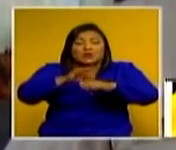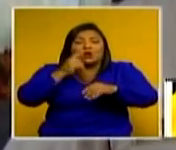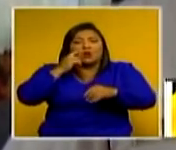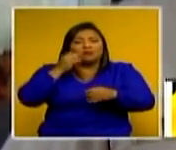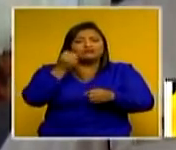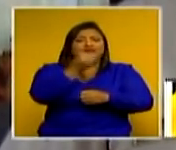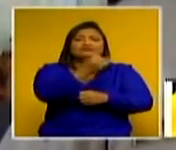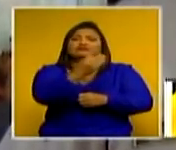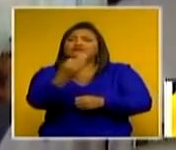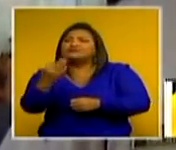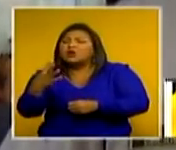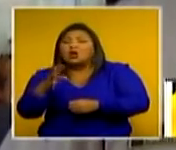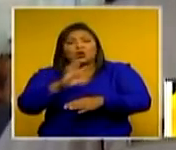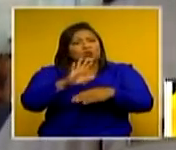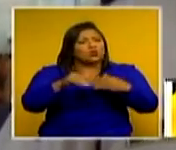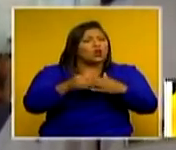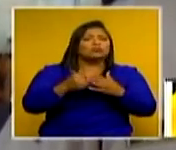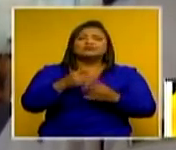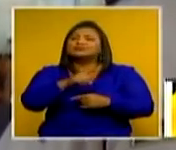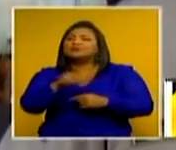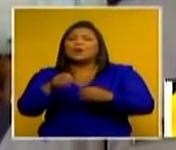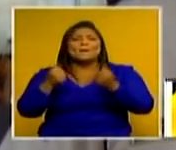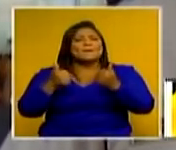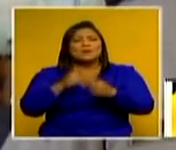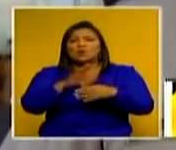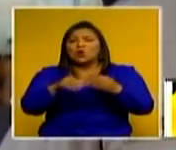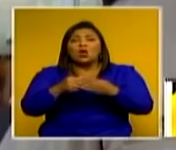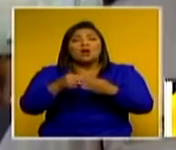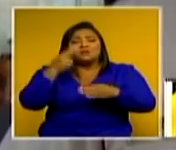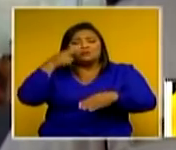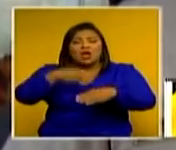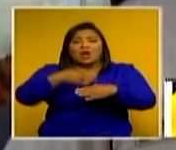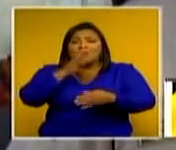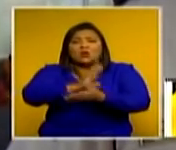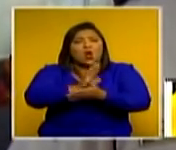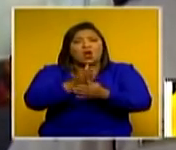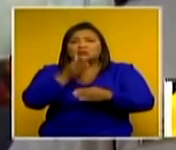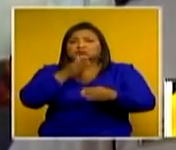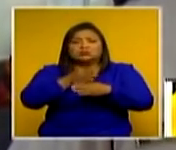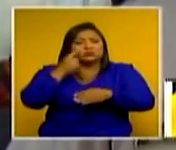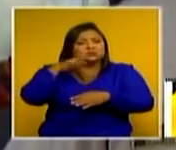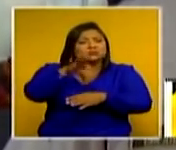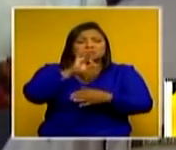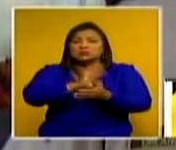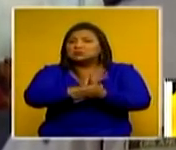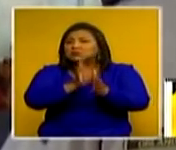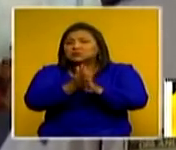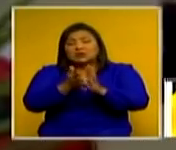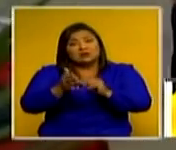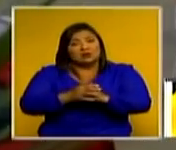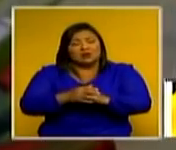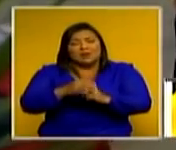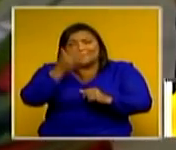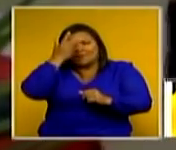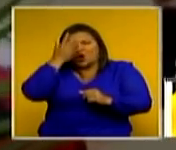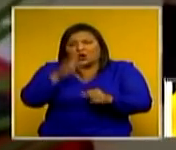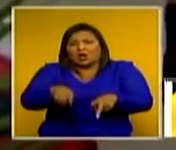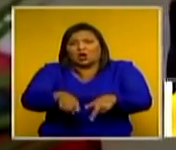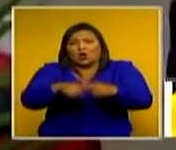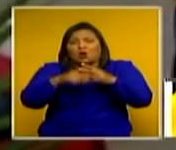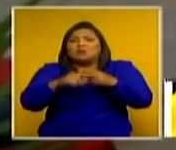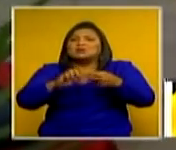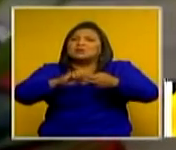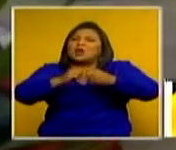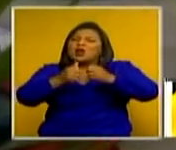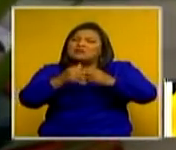conteo no existen novedades no se ha encontrado ningún tipo de arma de fuego ni arma cortopunzante los motivos por los que se habría originado